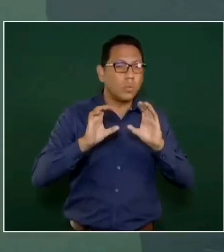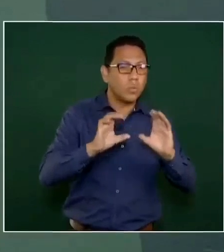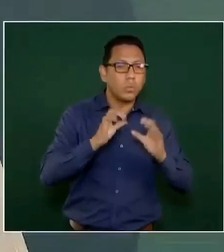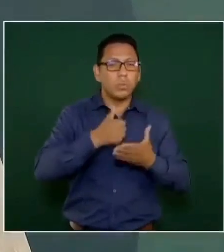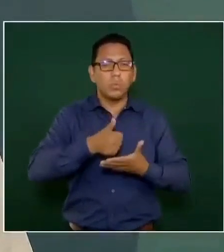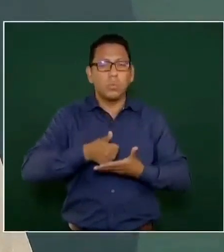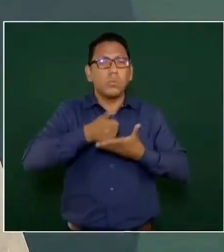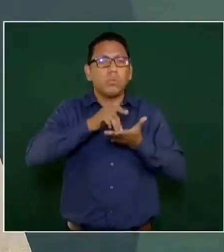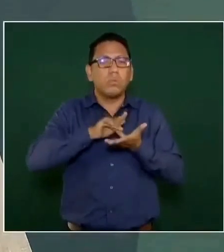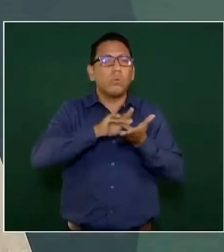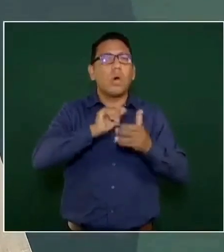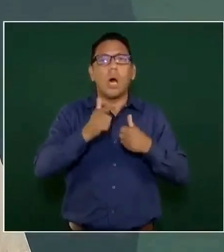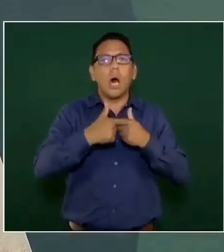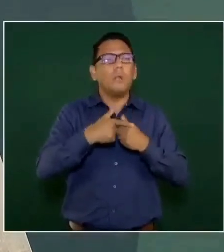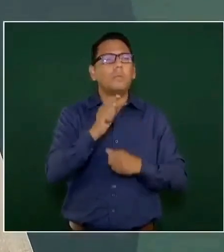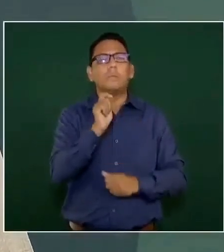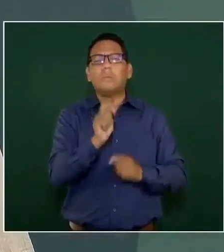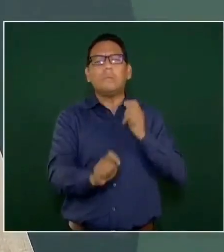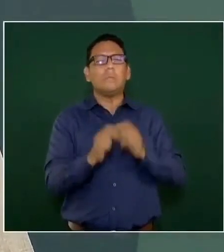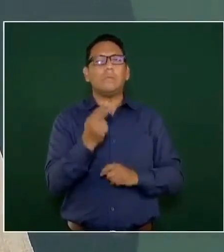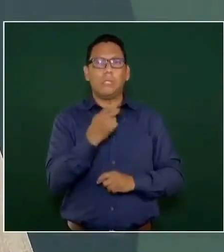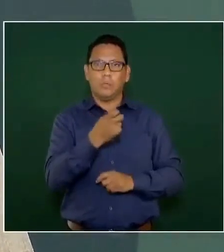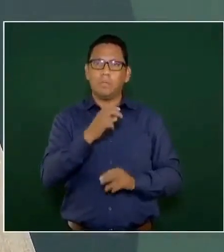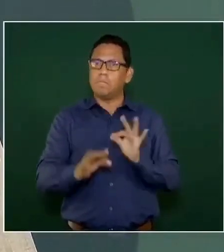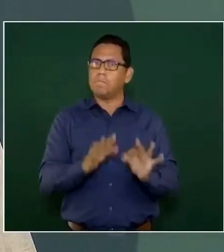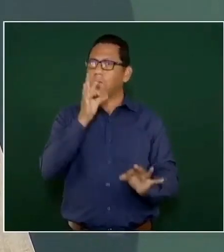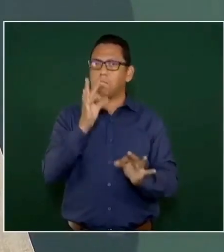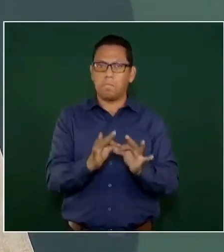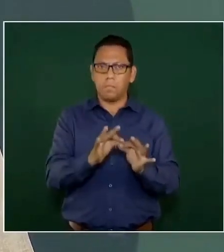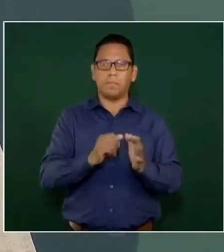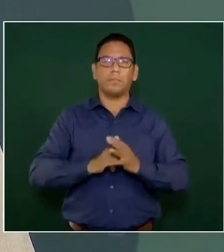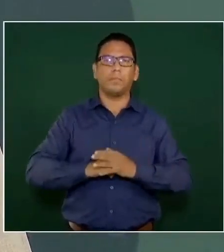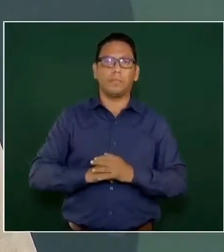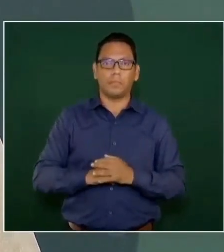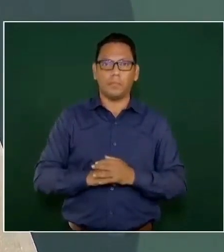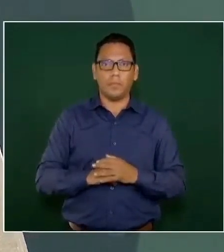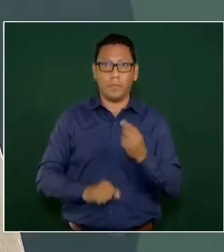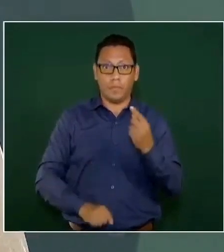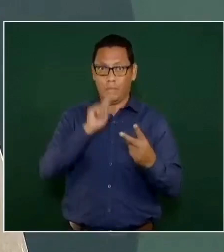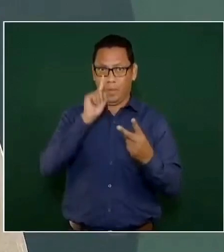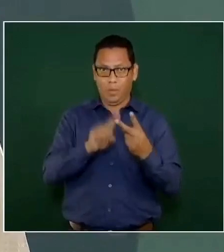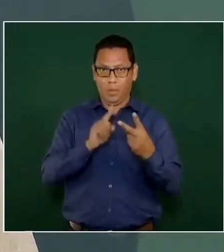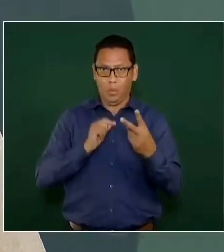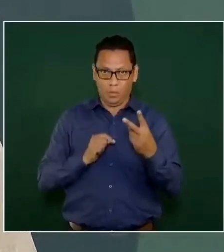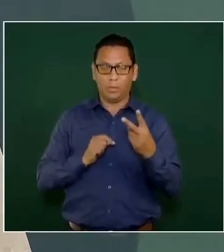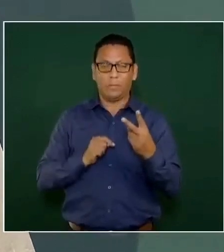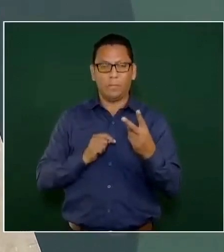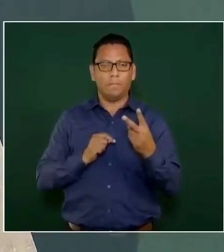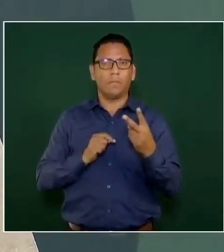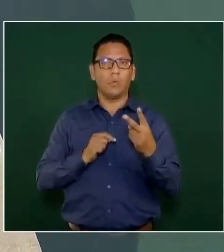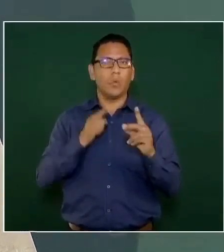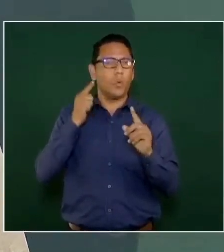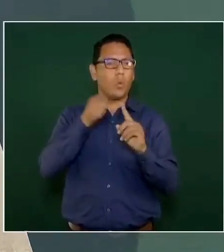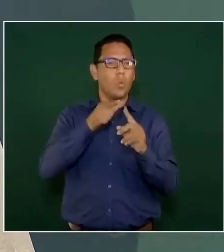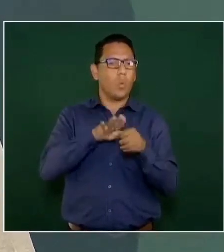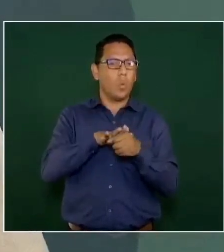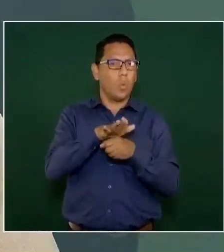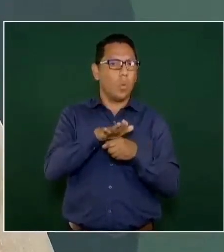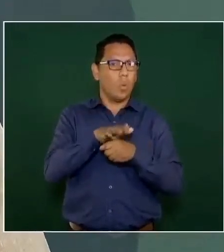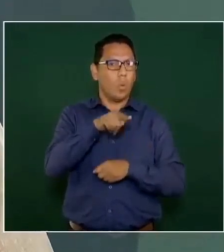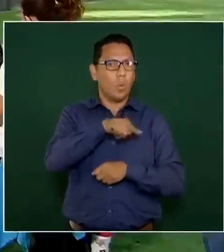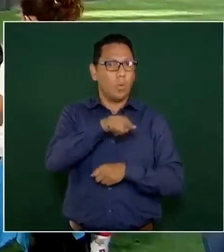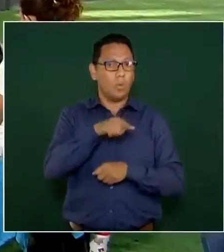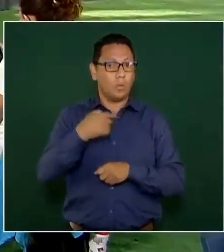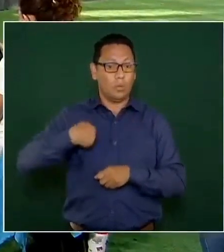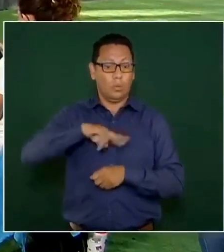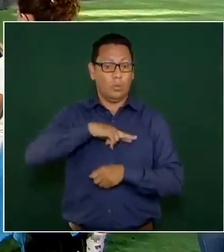asistirlos, pudimos cumplirlo. El segundo objetivo de la